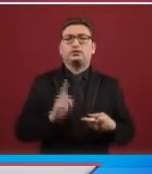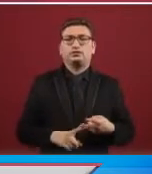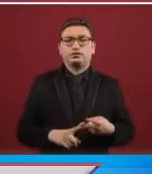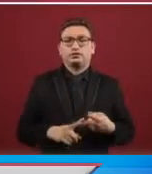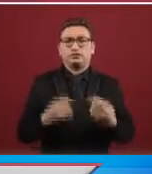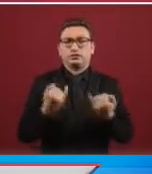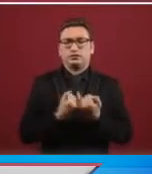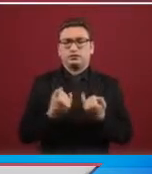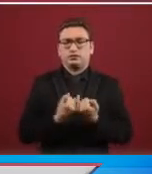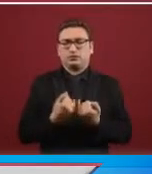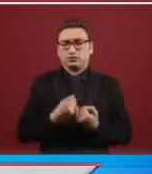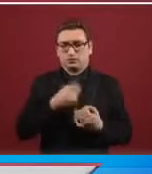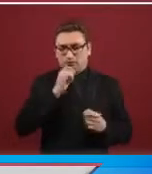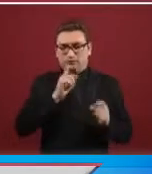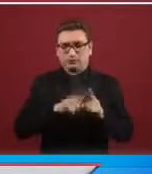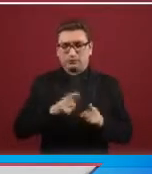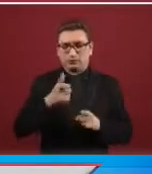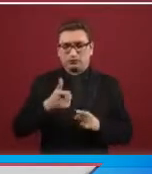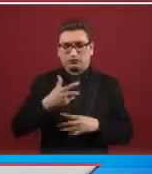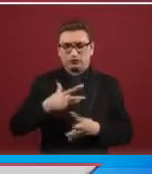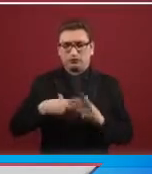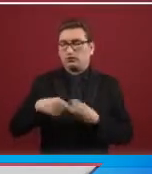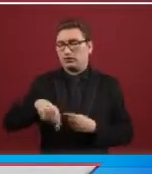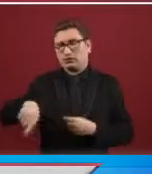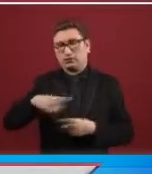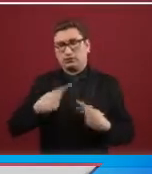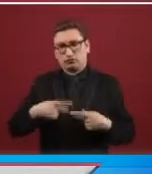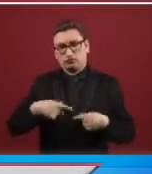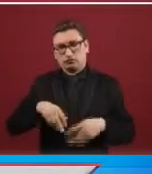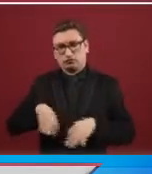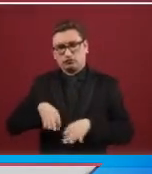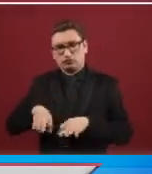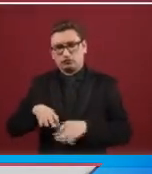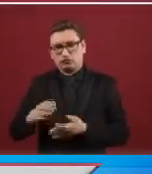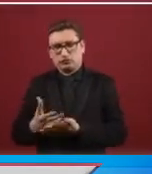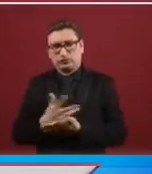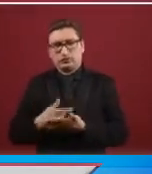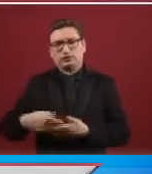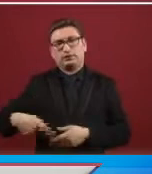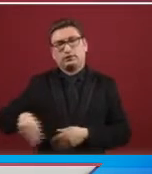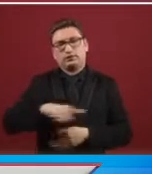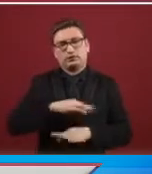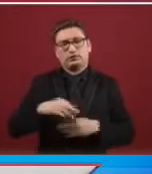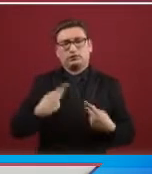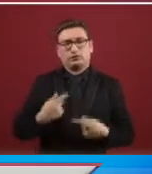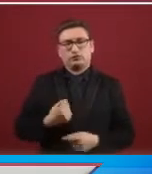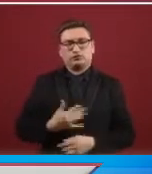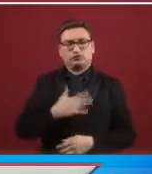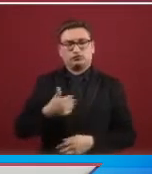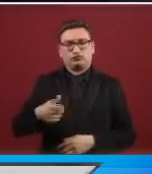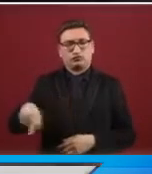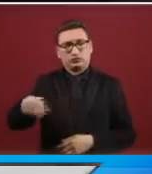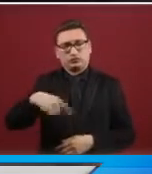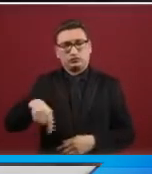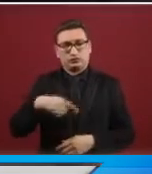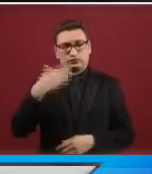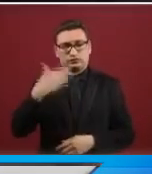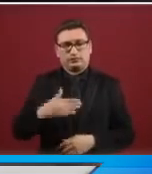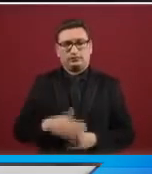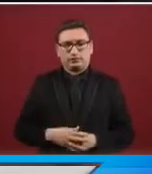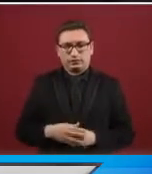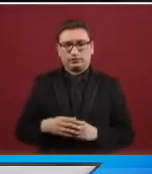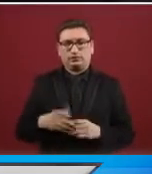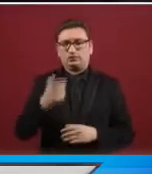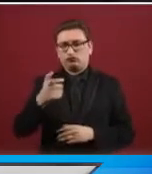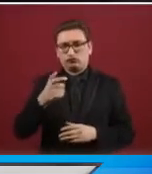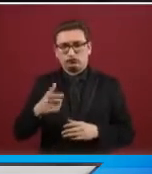en México no es así. Aquí la acumulación de riqueza se generó por los negocios realizados al amparo del poder público, por el tráfico de influencias